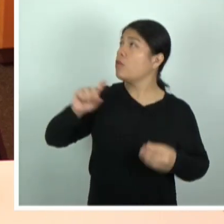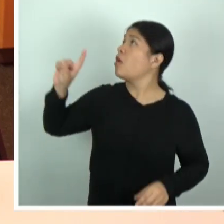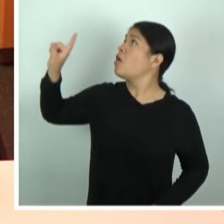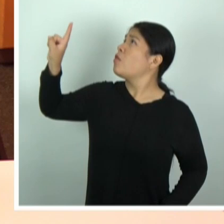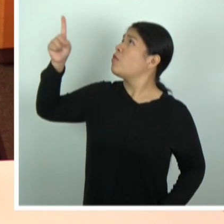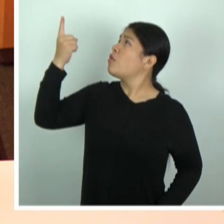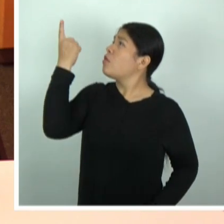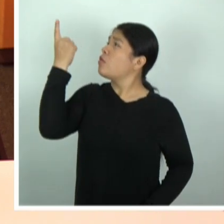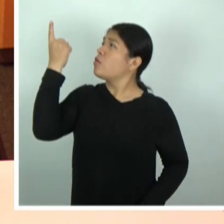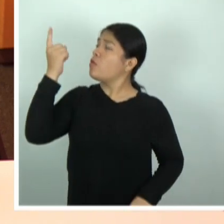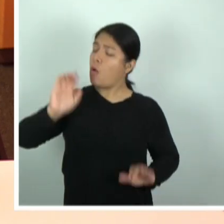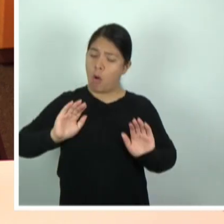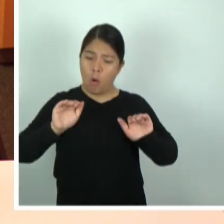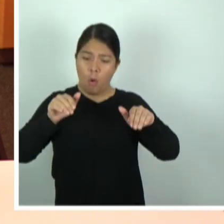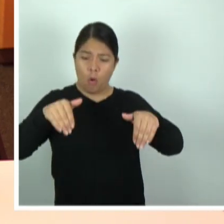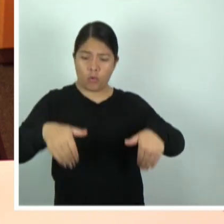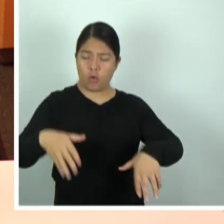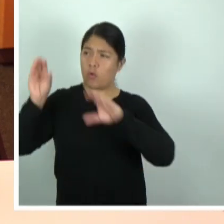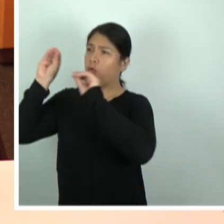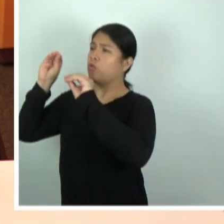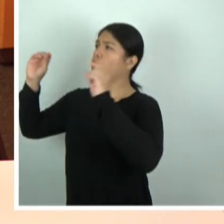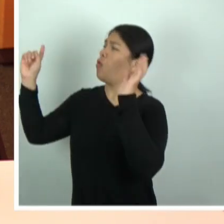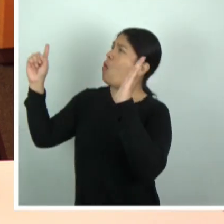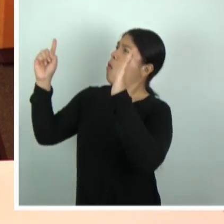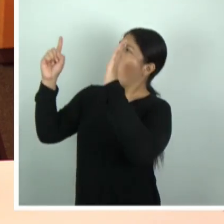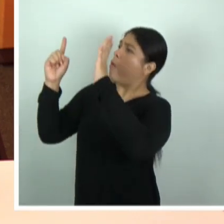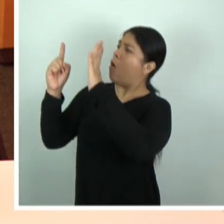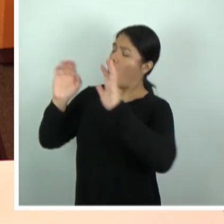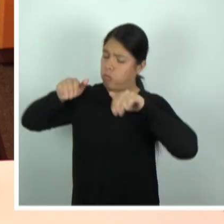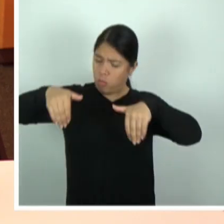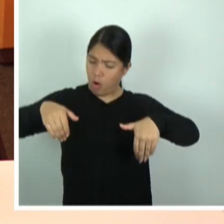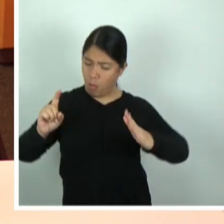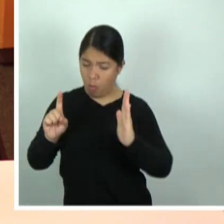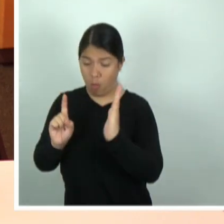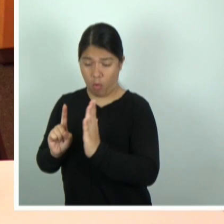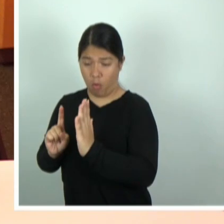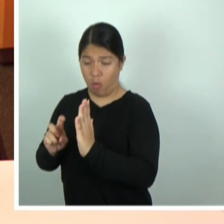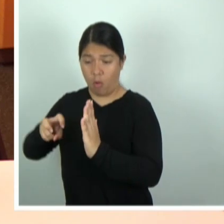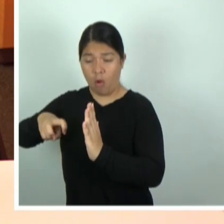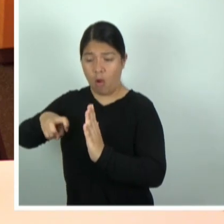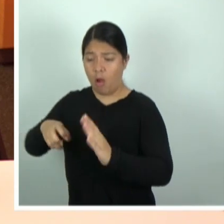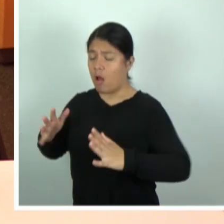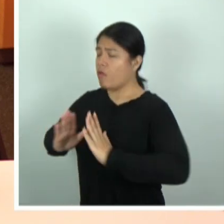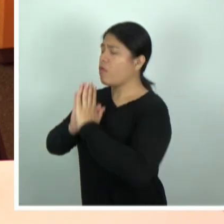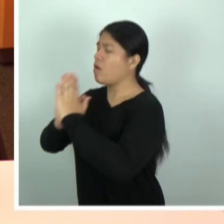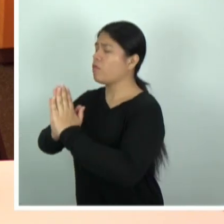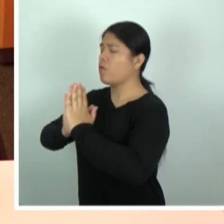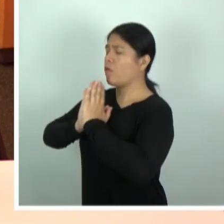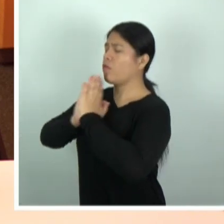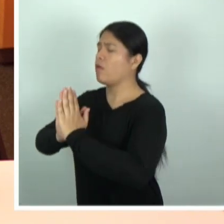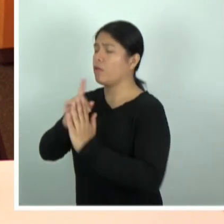día y noche claman Kadosh, Kadosh, Kadosh, santo,